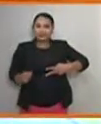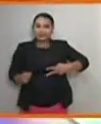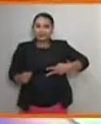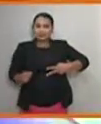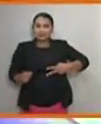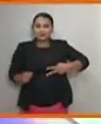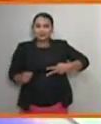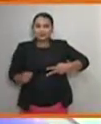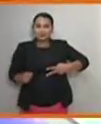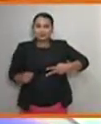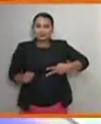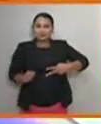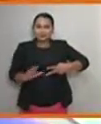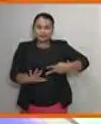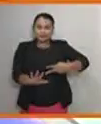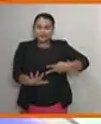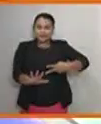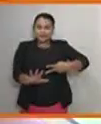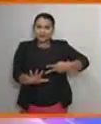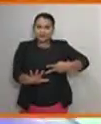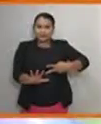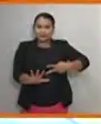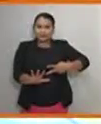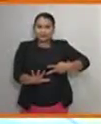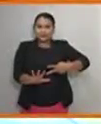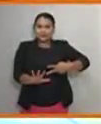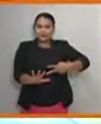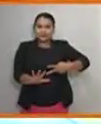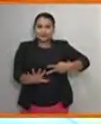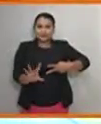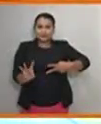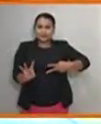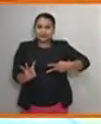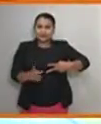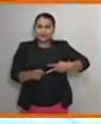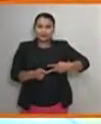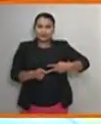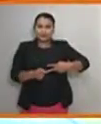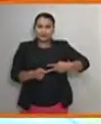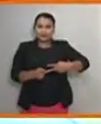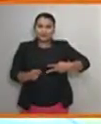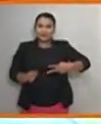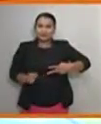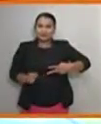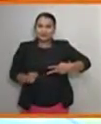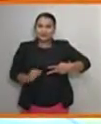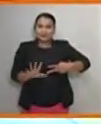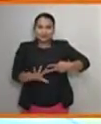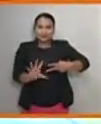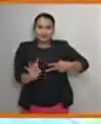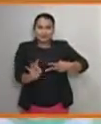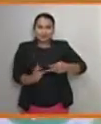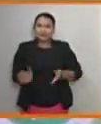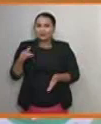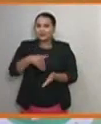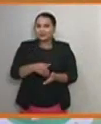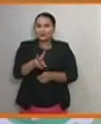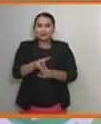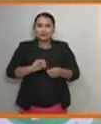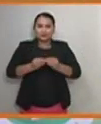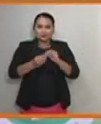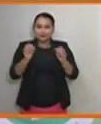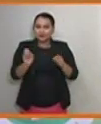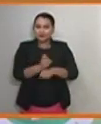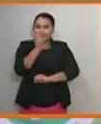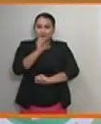primer dígito, este es el 5. Segundo dígito, este es el 8. Segundo número ganador es el 58. Repito con mucho gusto los dos